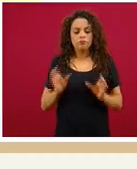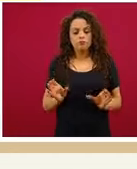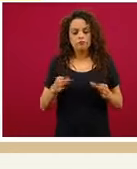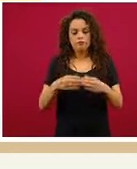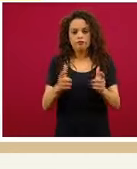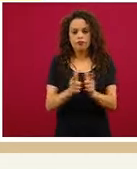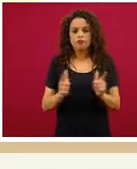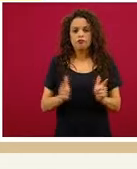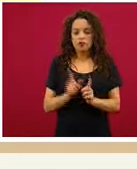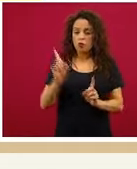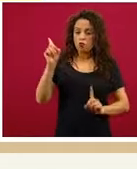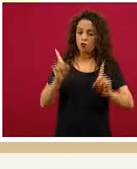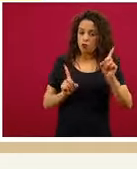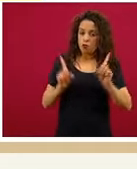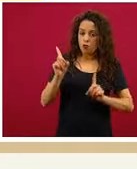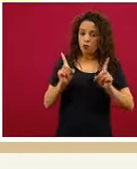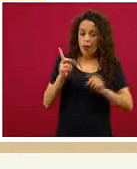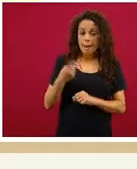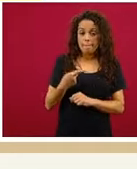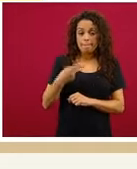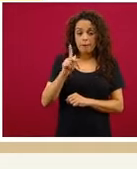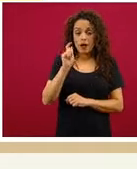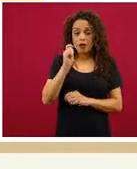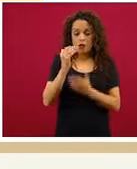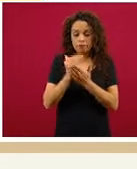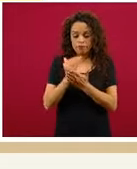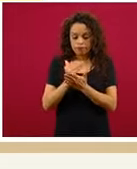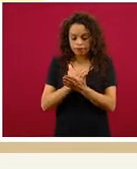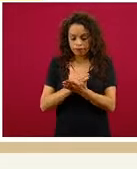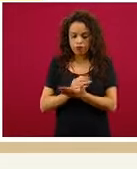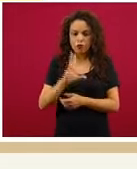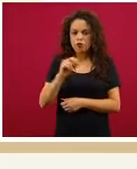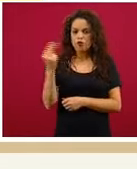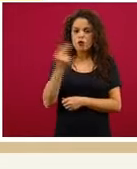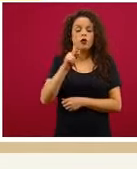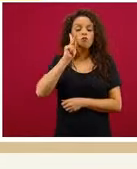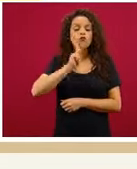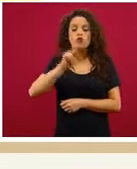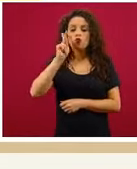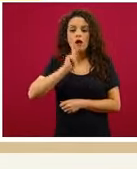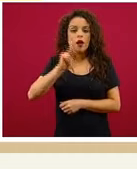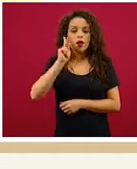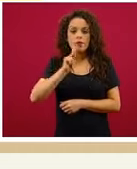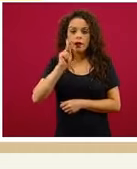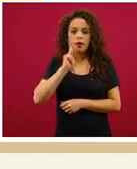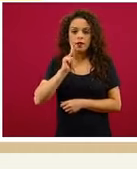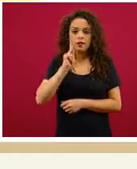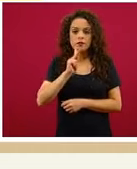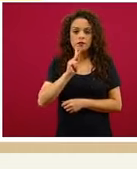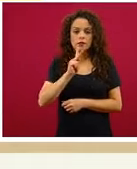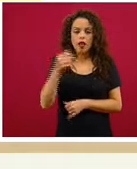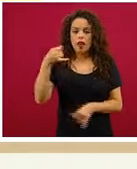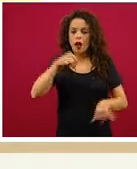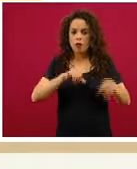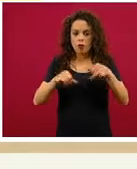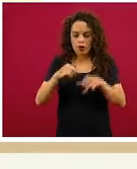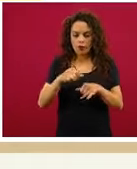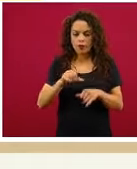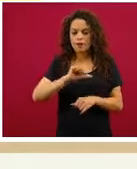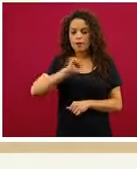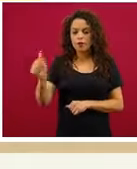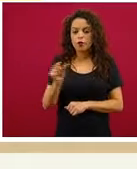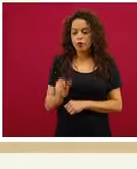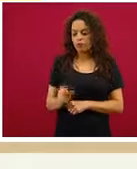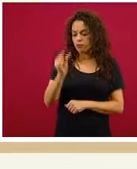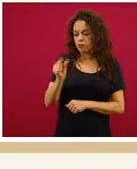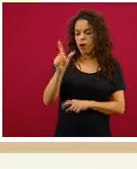como sospechosas, pero que por los lineamientos no fue necesaria la toma de una muestra. Tenemos las barras de color negro, que todavía